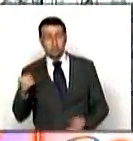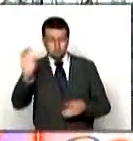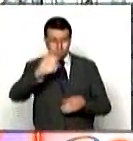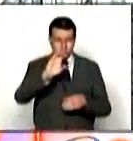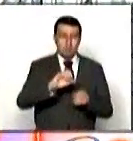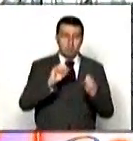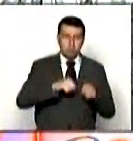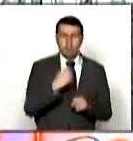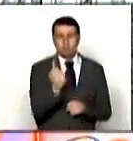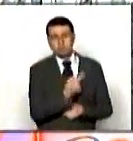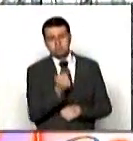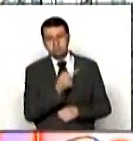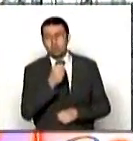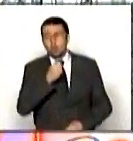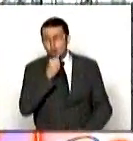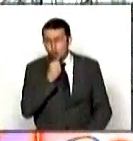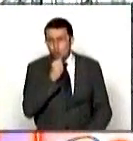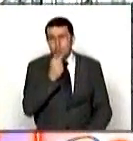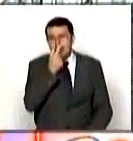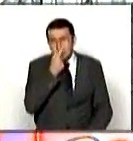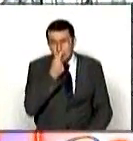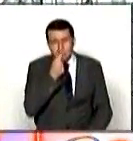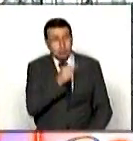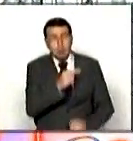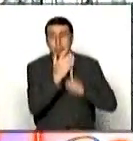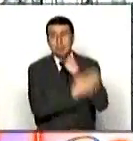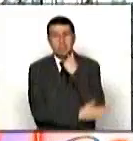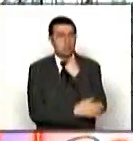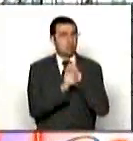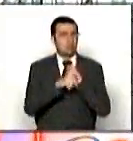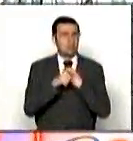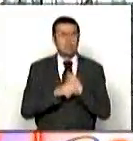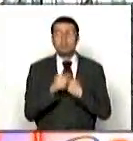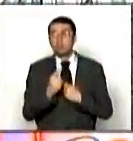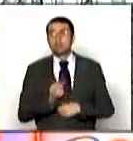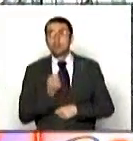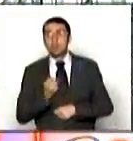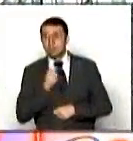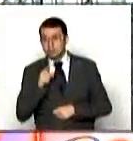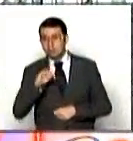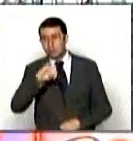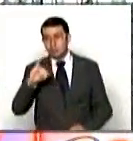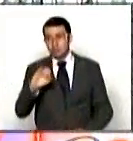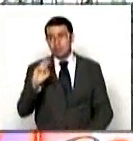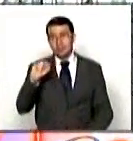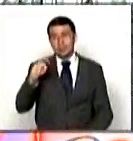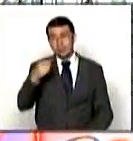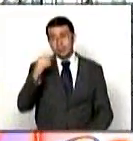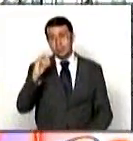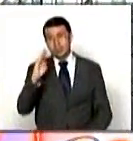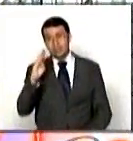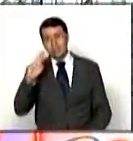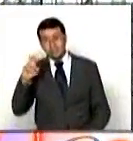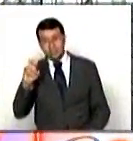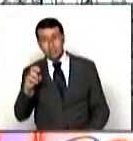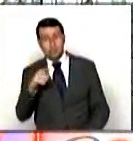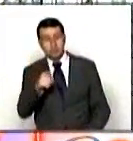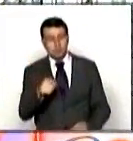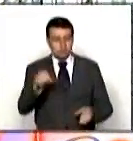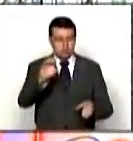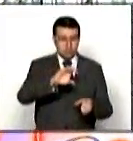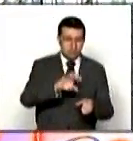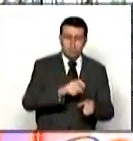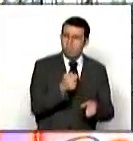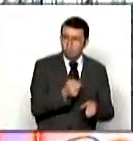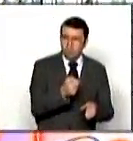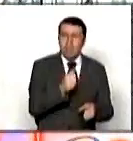podemos combinarla. De hecho, ni siquiera te combinarlo con piña, solamente haz infusiones de jengibre, es un poco picante, entonces